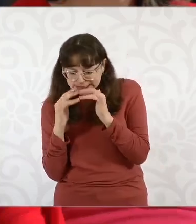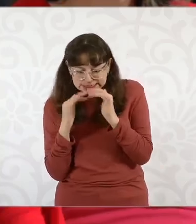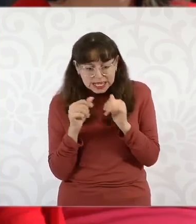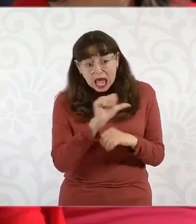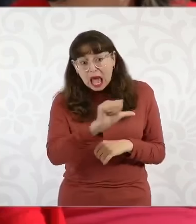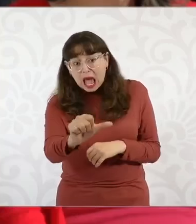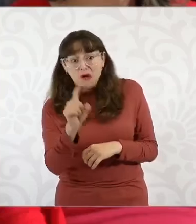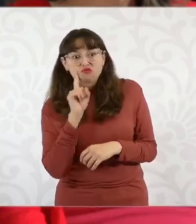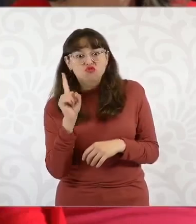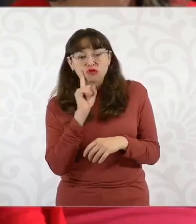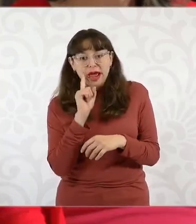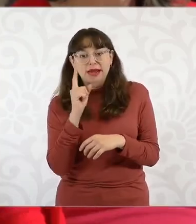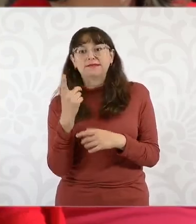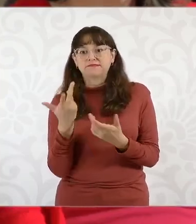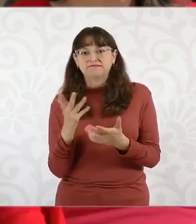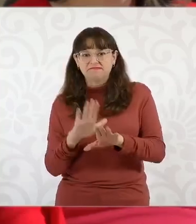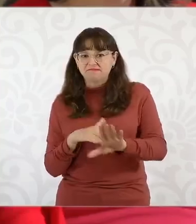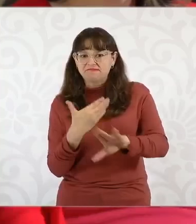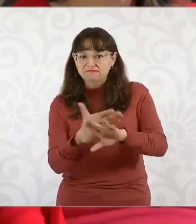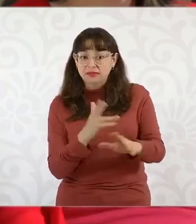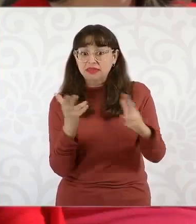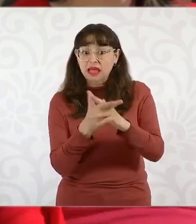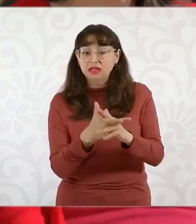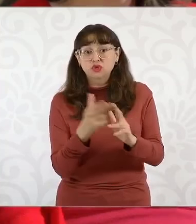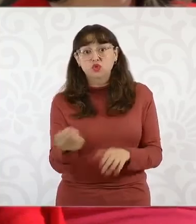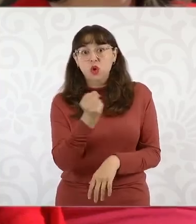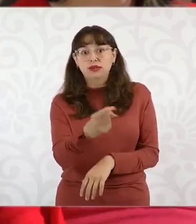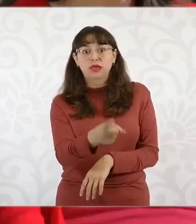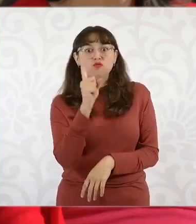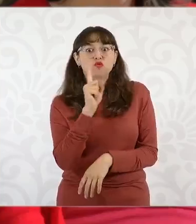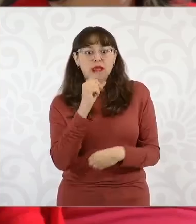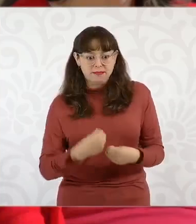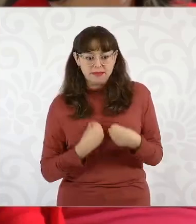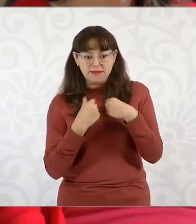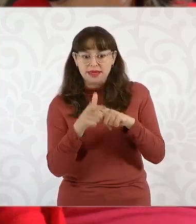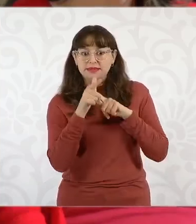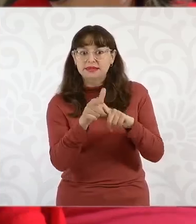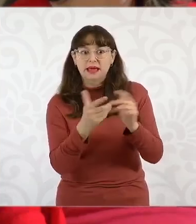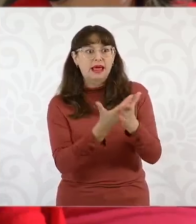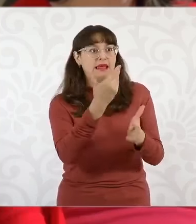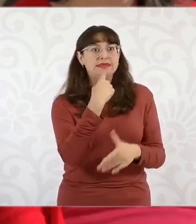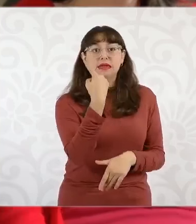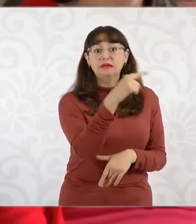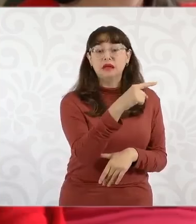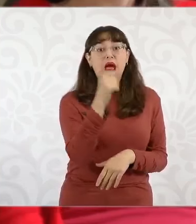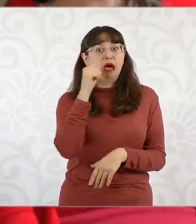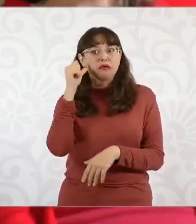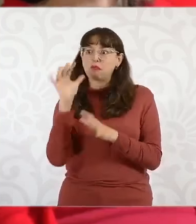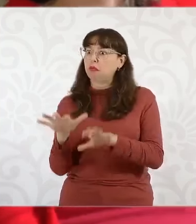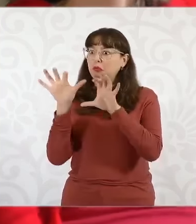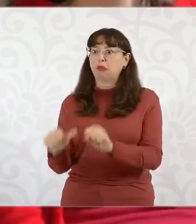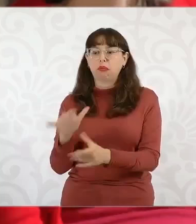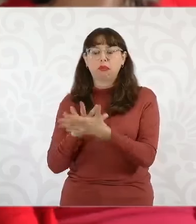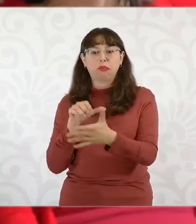a este señor, a Fernando Cerimedo. La Derecha Diario, presidenta, en México, usted sabe, se ha dedicado a denostar, a agredir, a mentir,